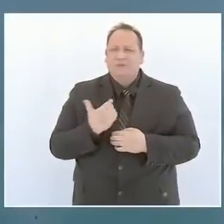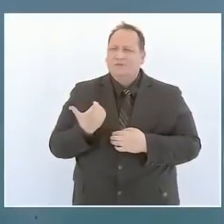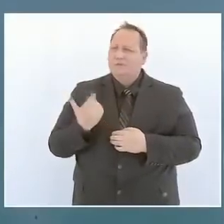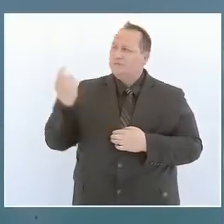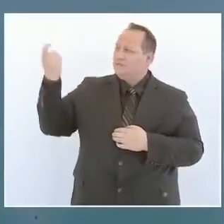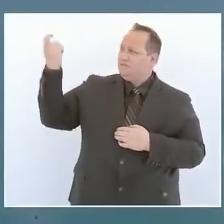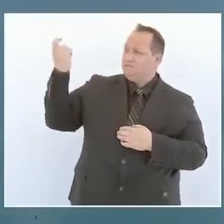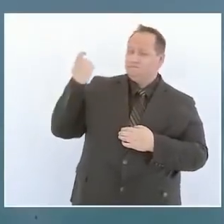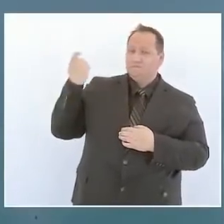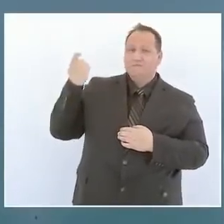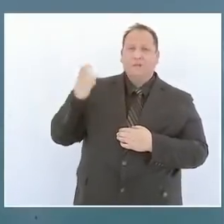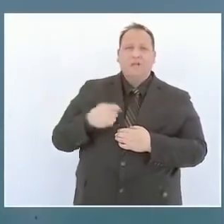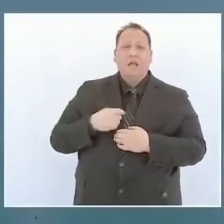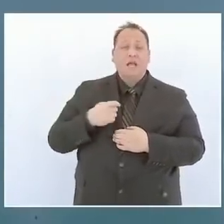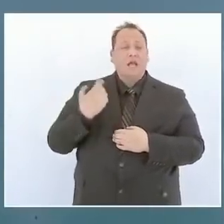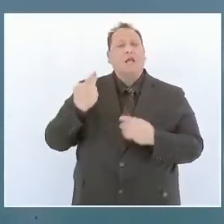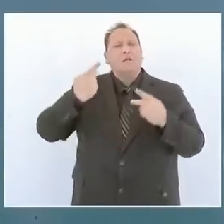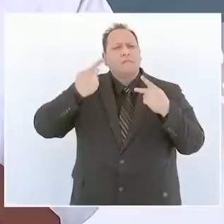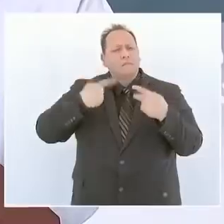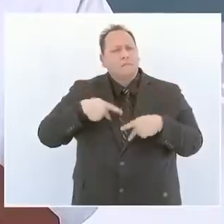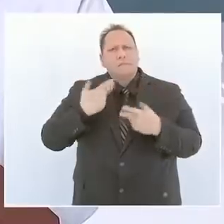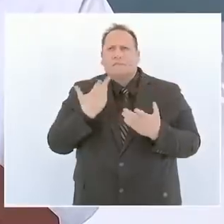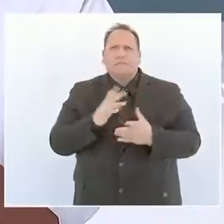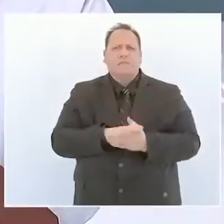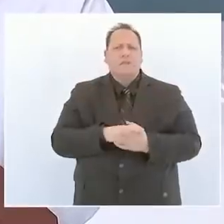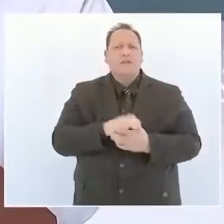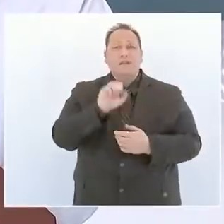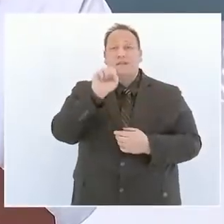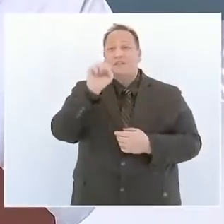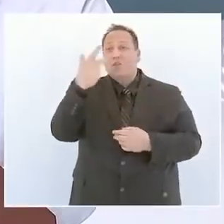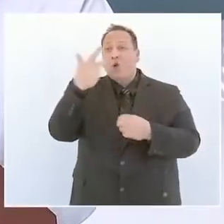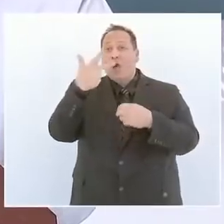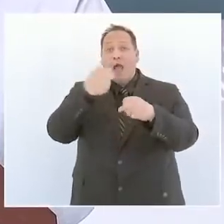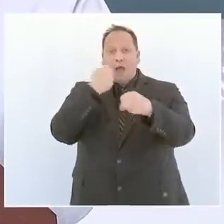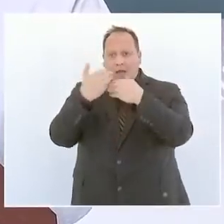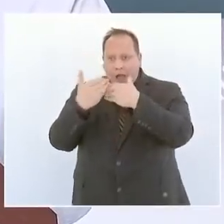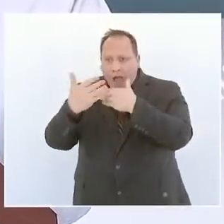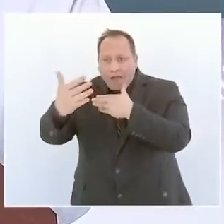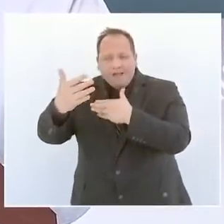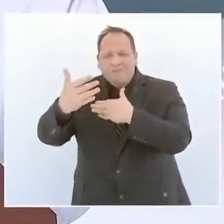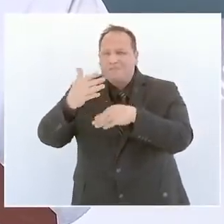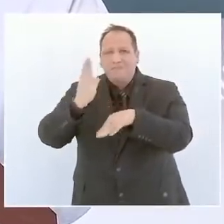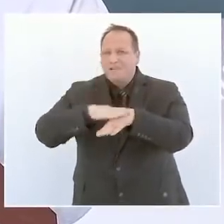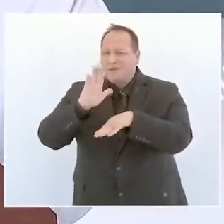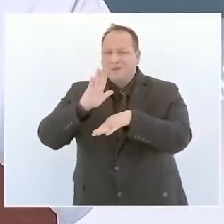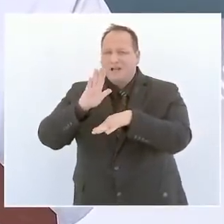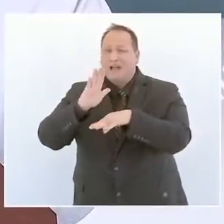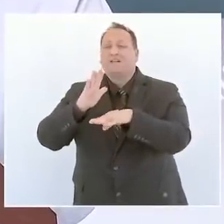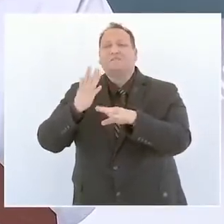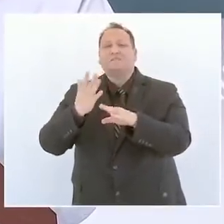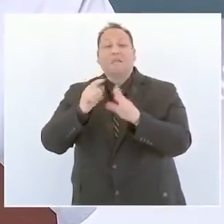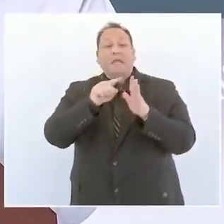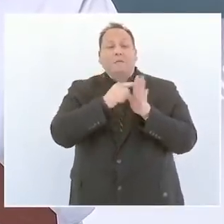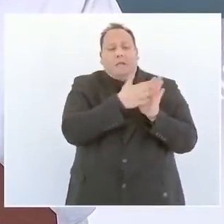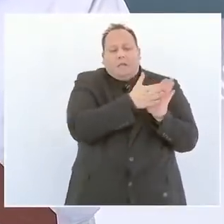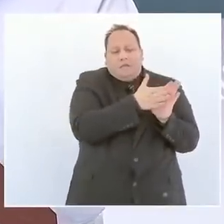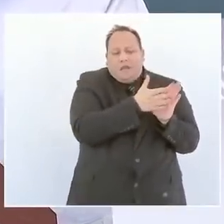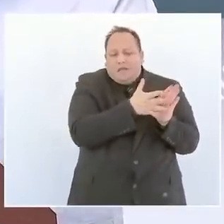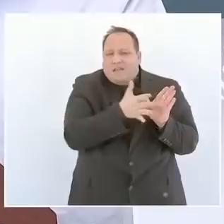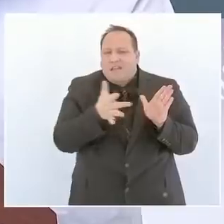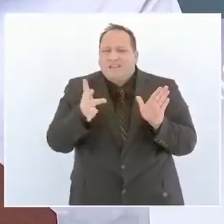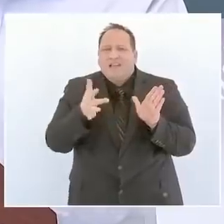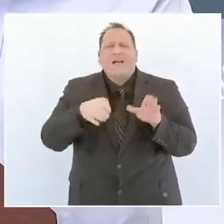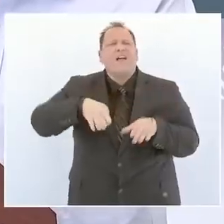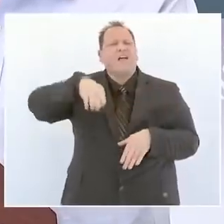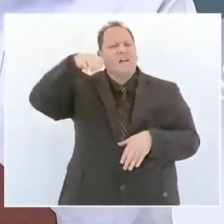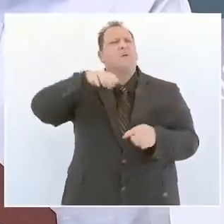no solo se va a entregar a mayores de 68 años, sino vamos a comenzar a